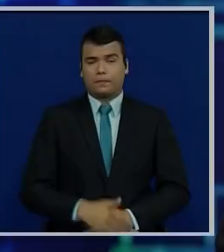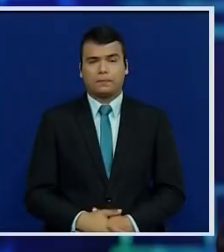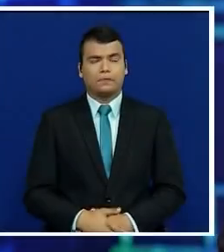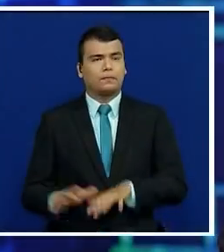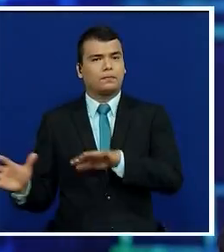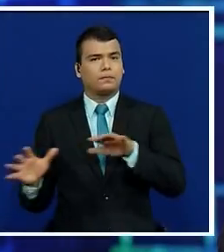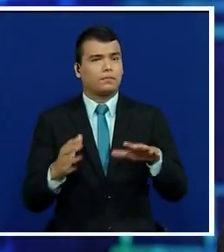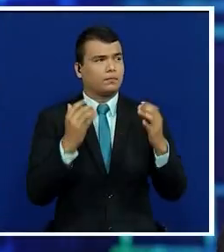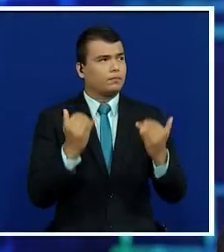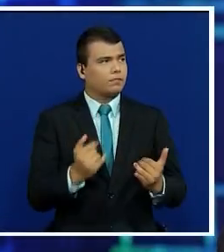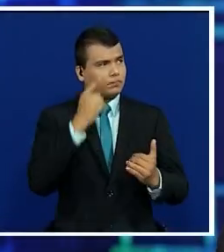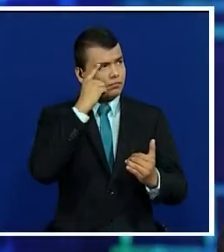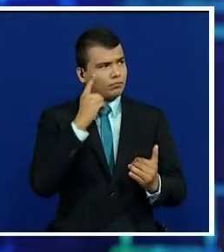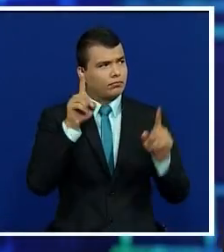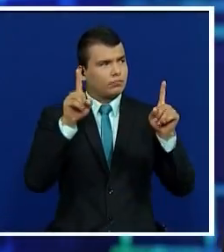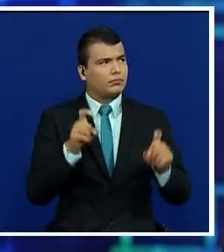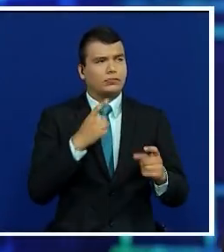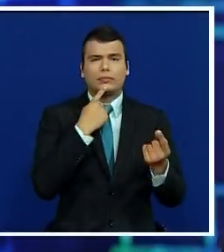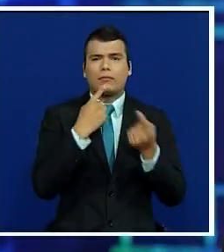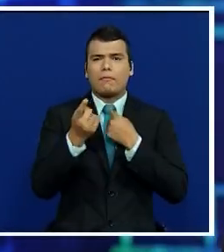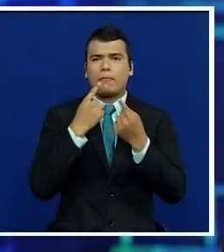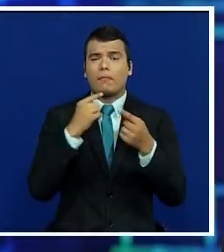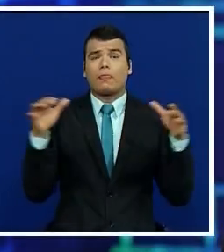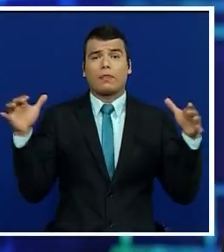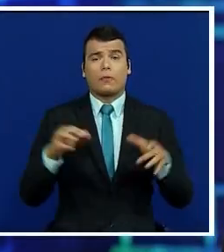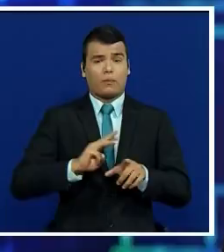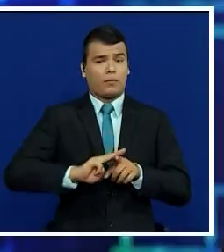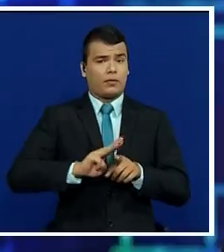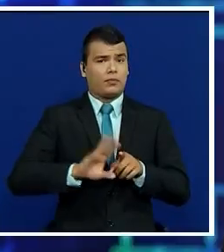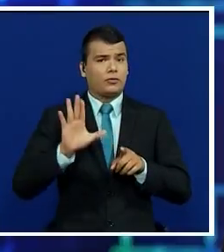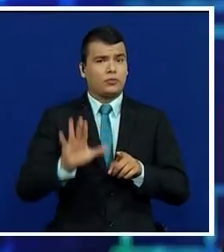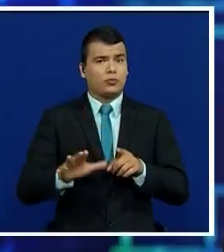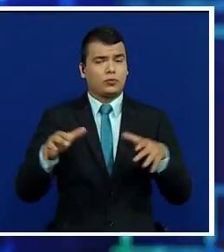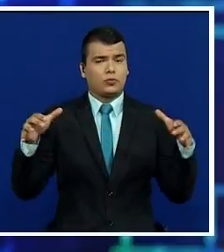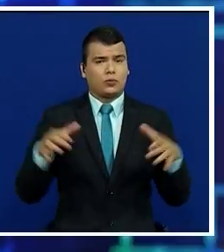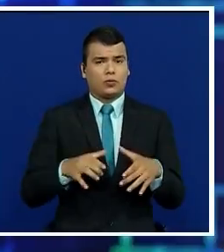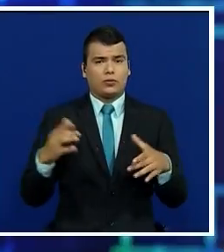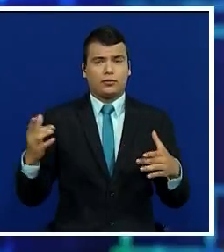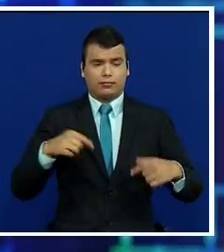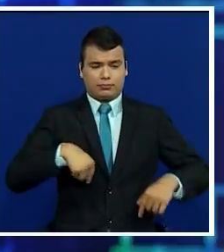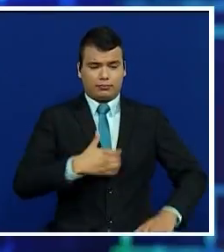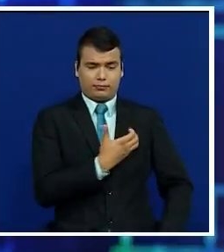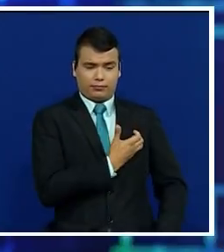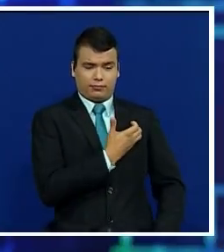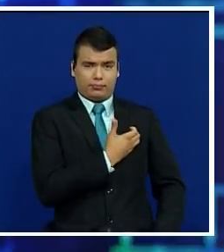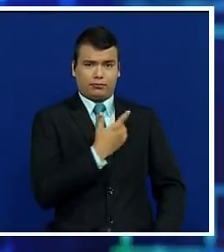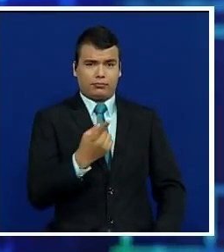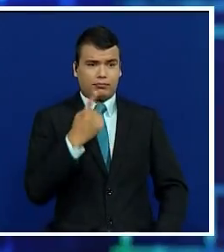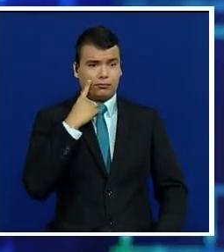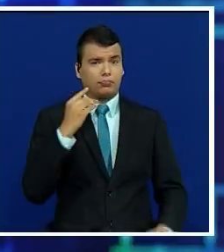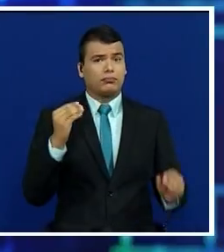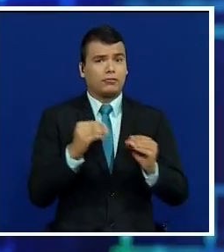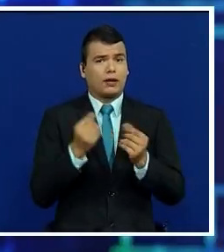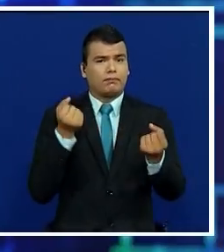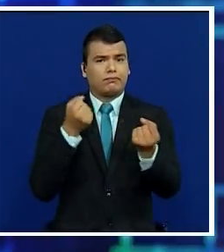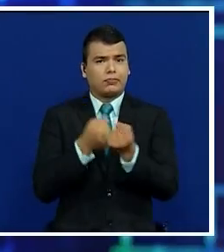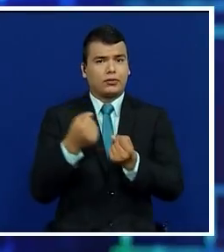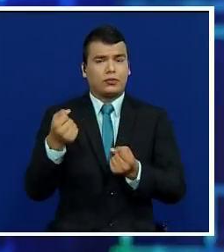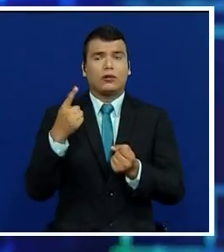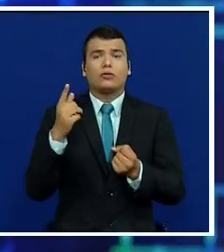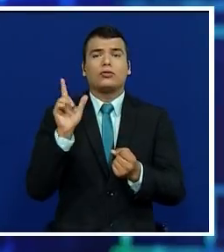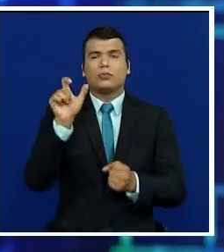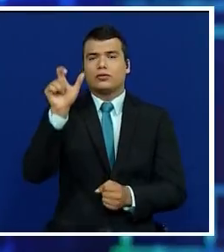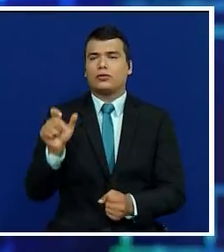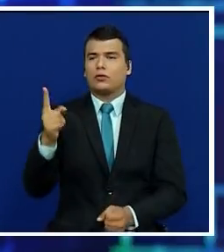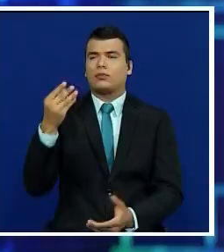y en esta política de concertación que adelanta con el sistema de transporte masivo mío la administración se subsidiará cada pasaje que se le